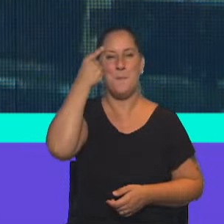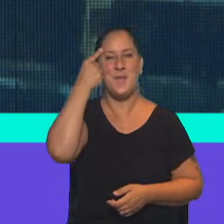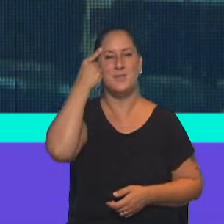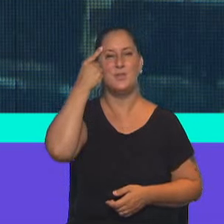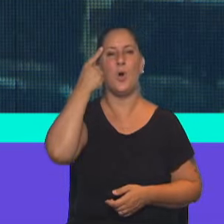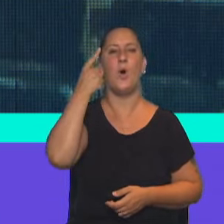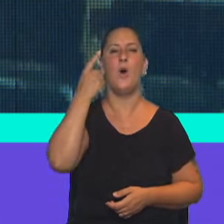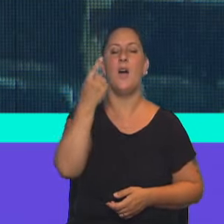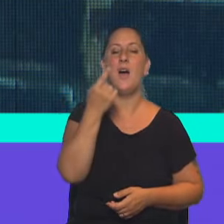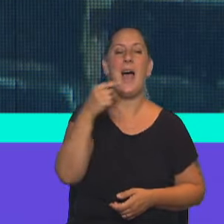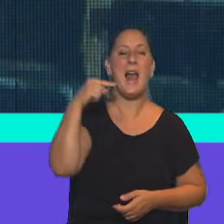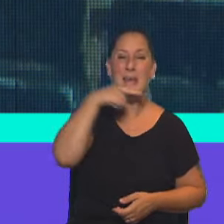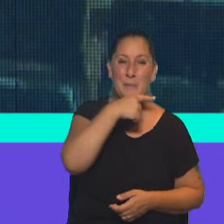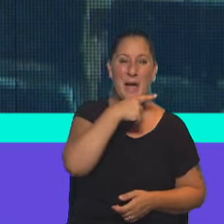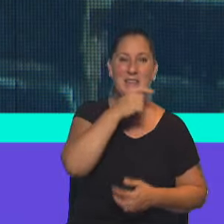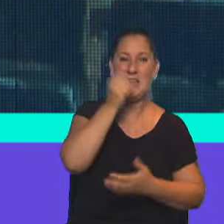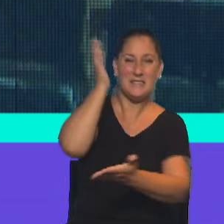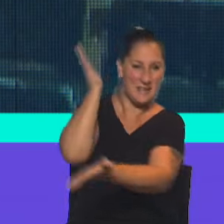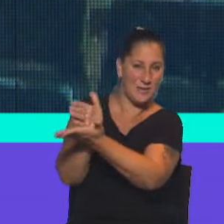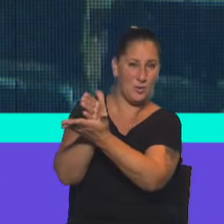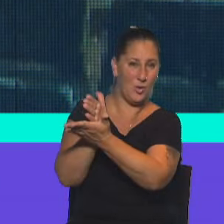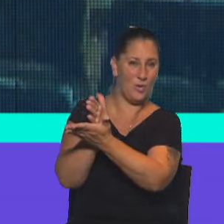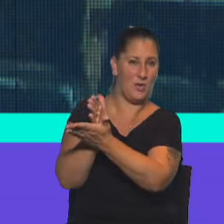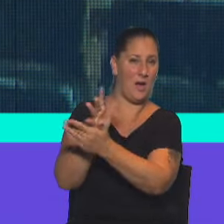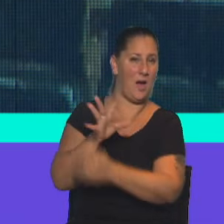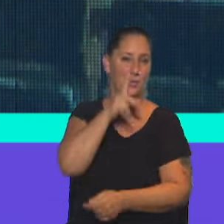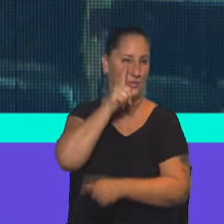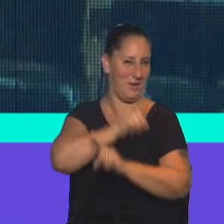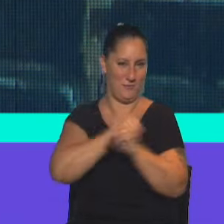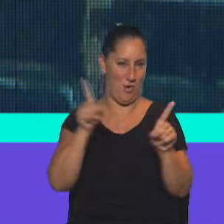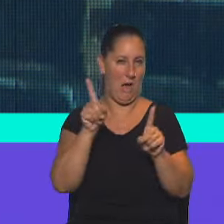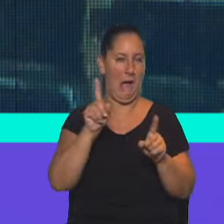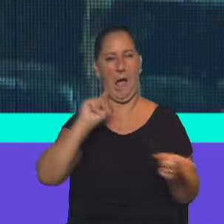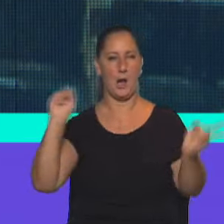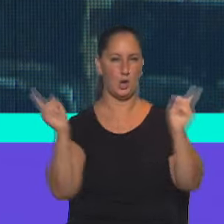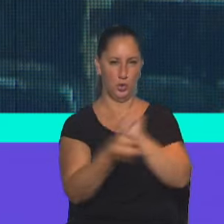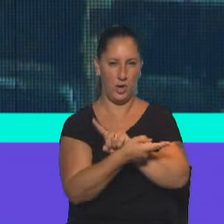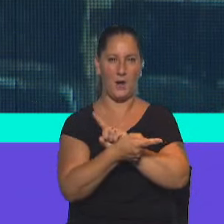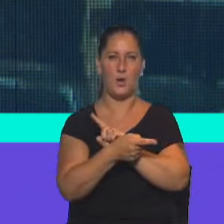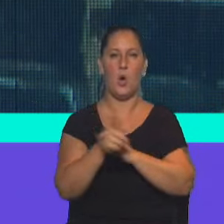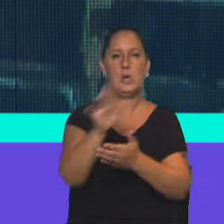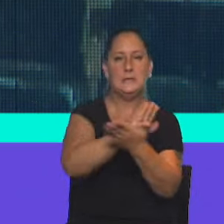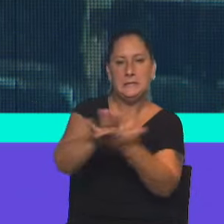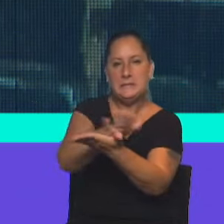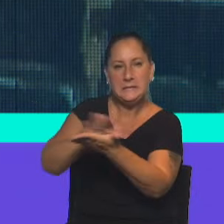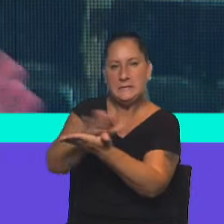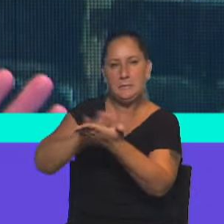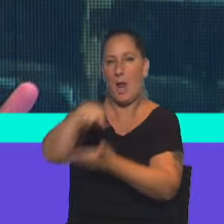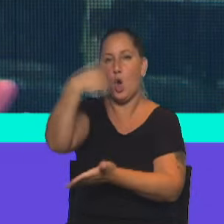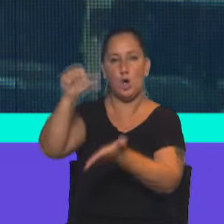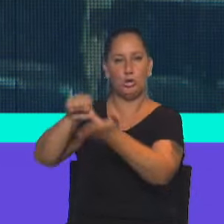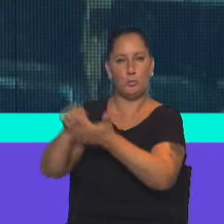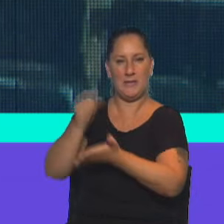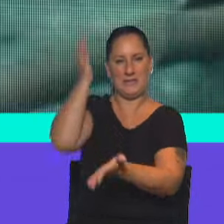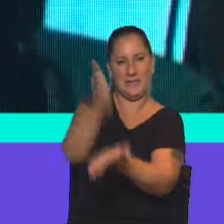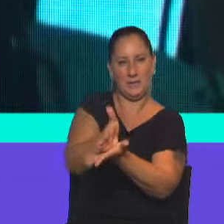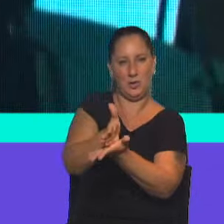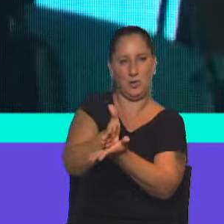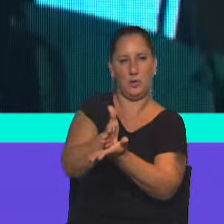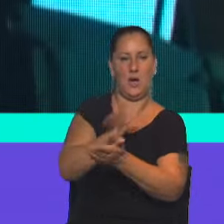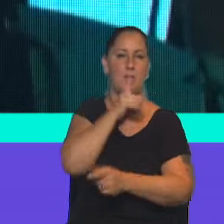sanciones sobre el sector energético ruso y creo que va a hacer todo lo posible para que otros países tampoco impongan esas sanciones al menos por ahora para